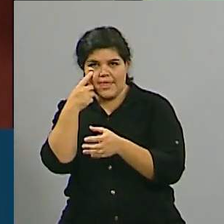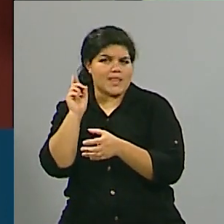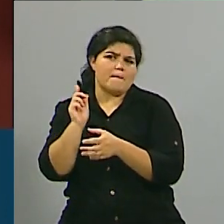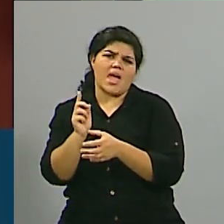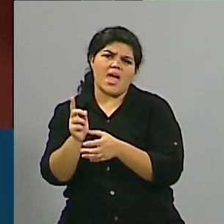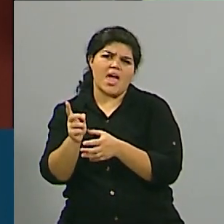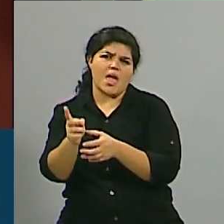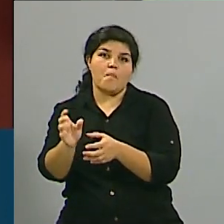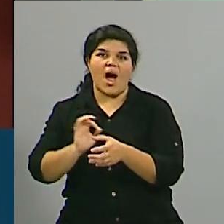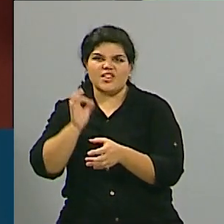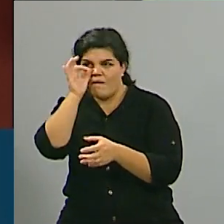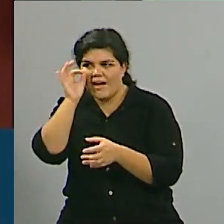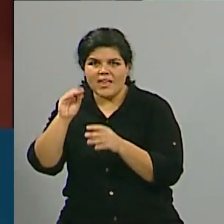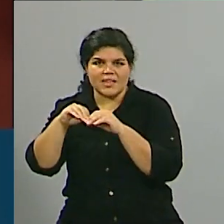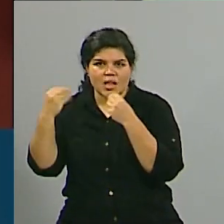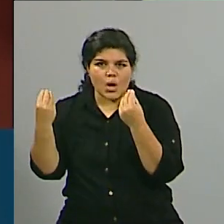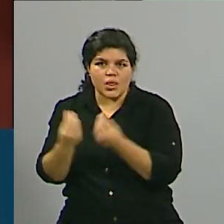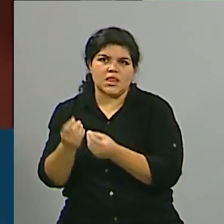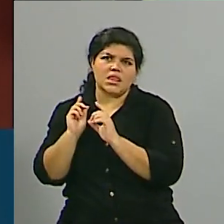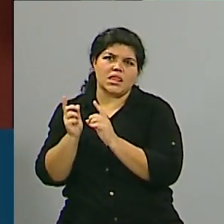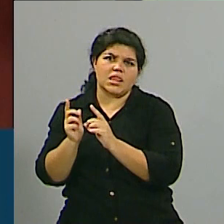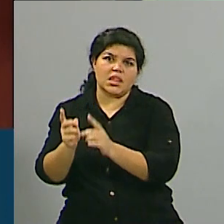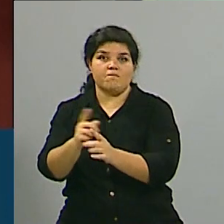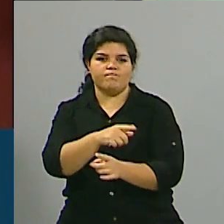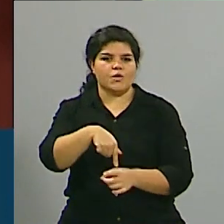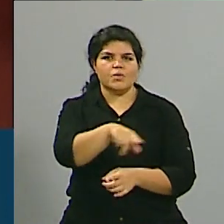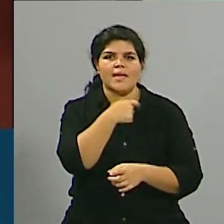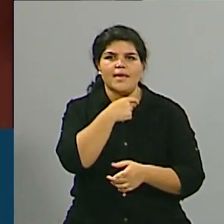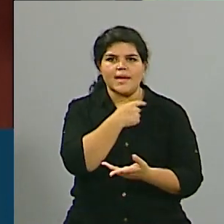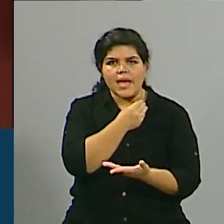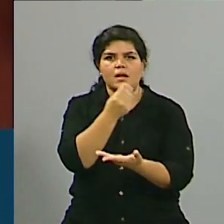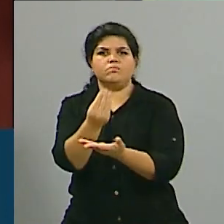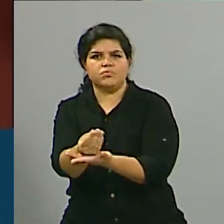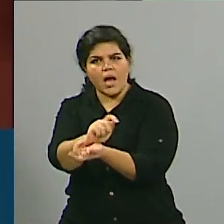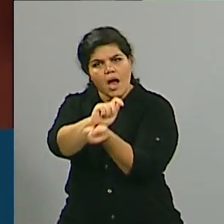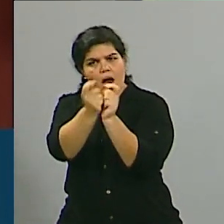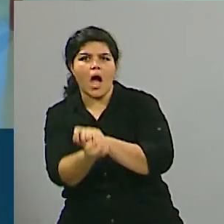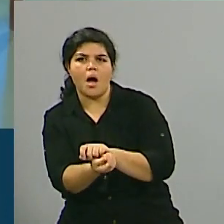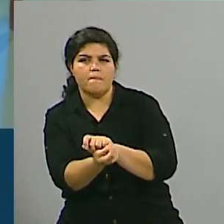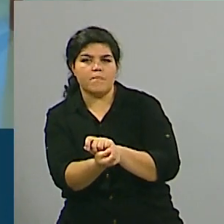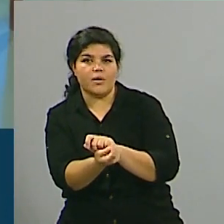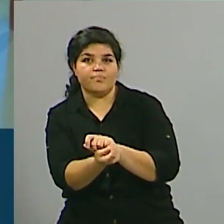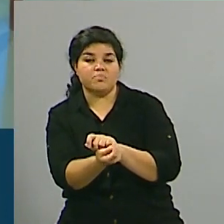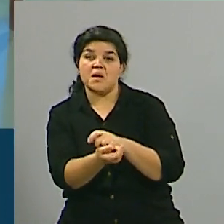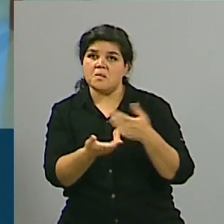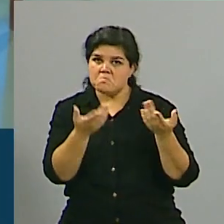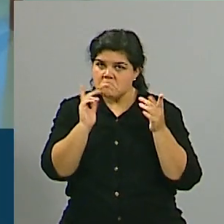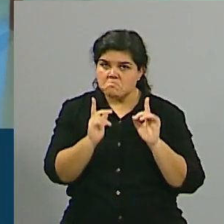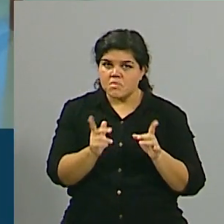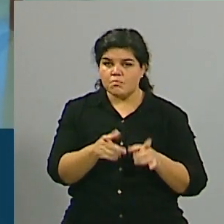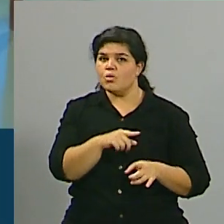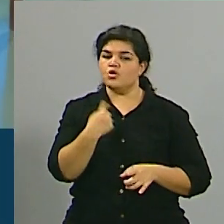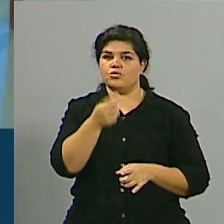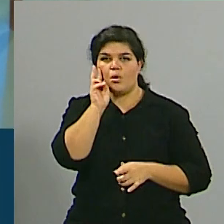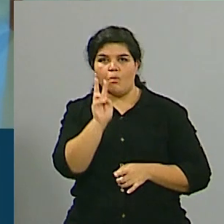Me imagino que ustedes van por eso, por el cambio, pero también es real que el departamento de Lavalle ha avanzado, uno lo ve desde afuera, veíamos por